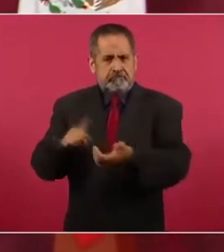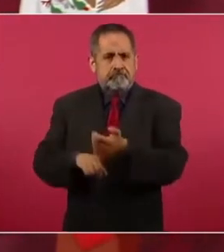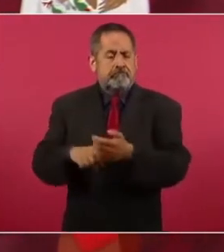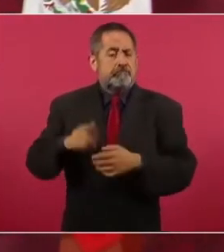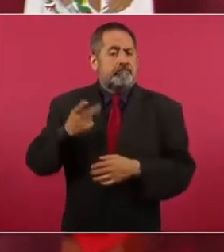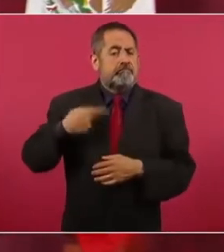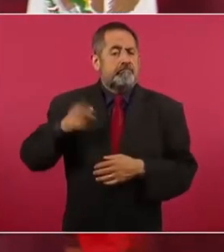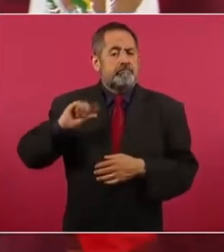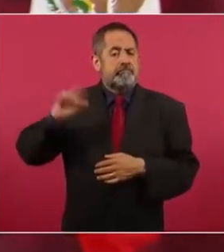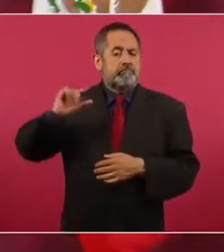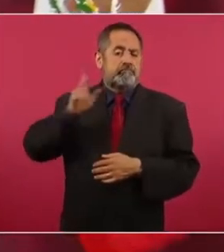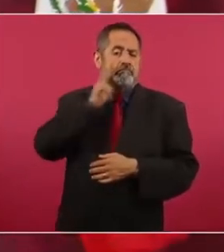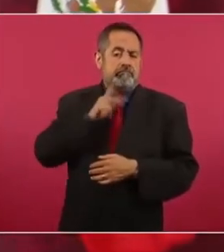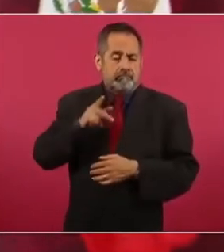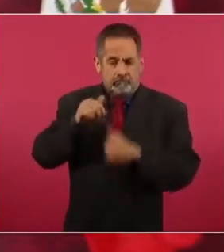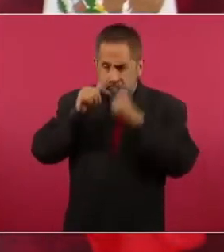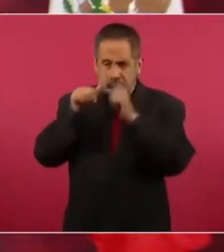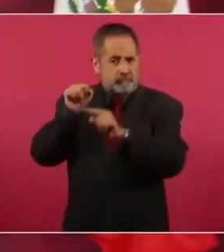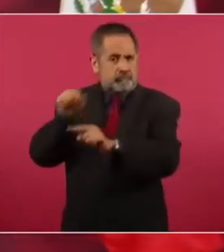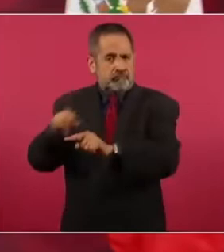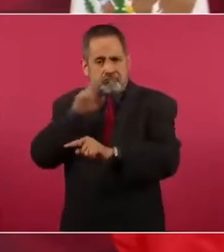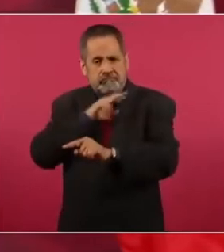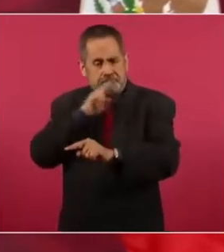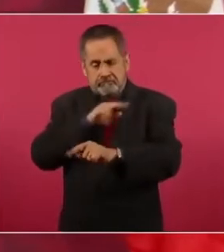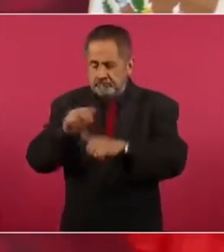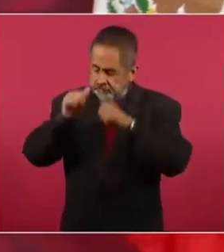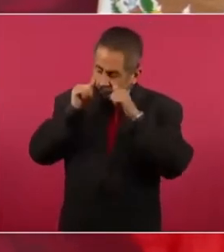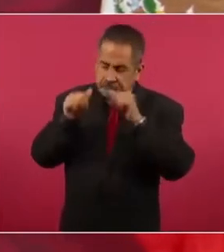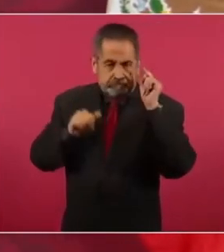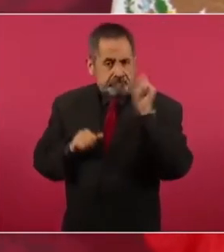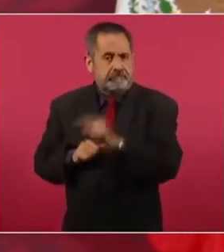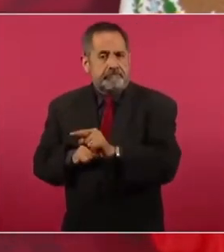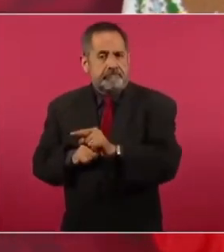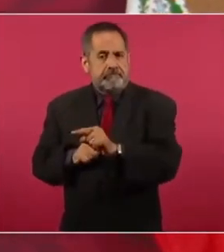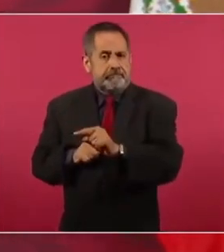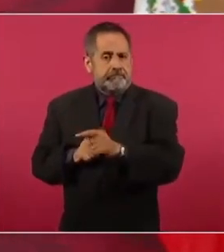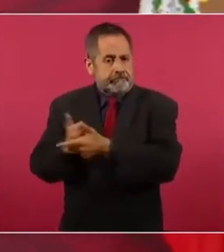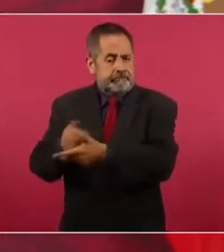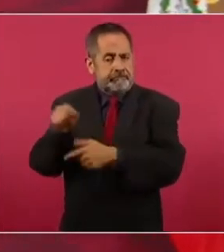Pemex atiendan esta demanda.